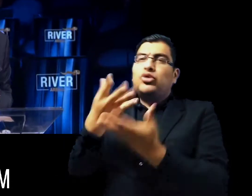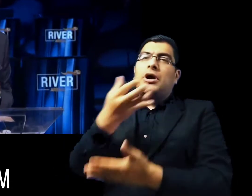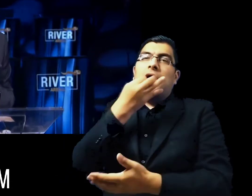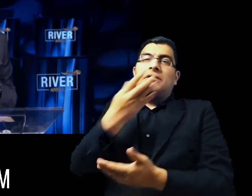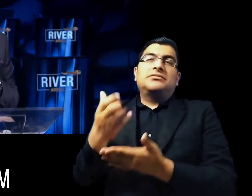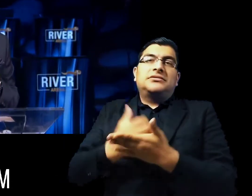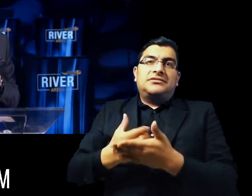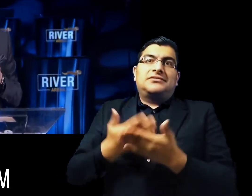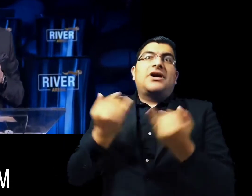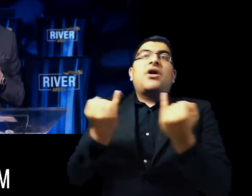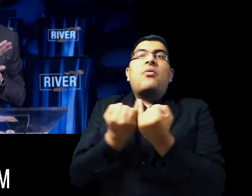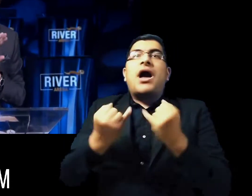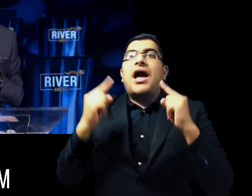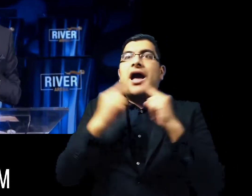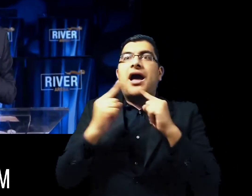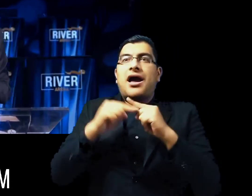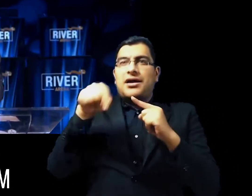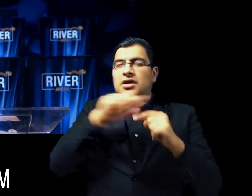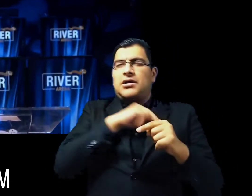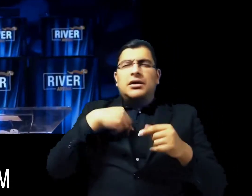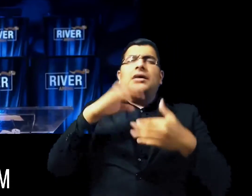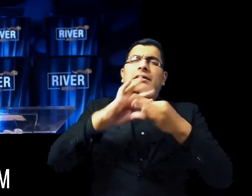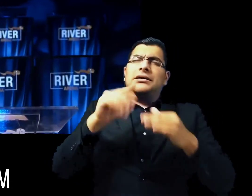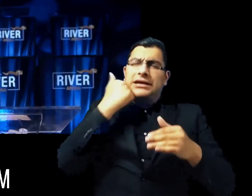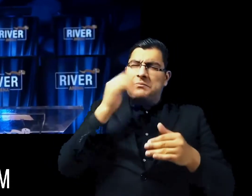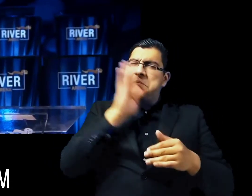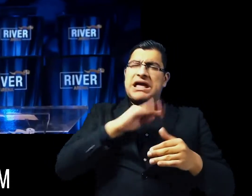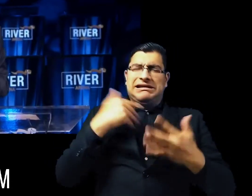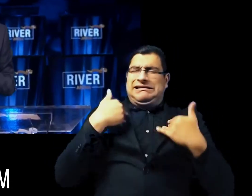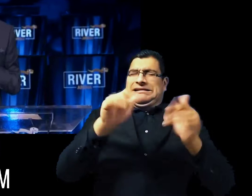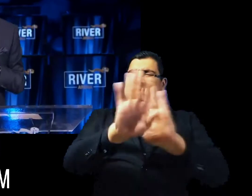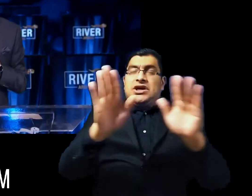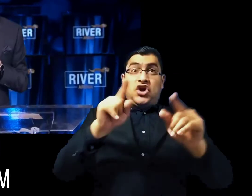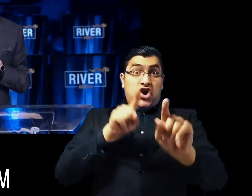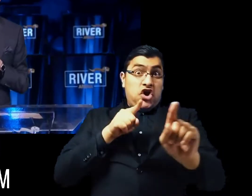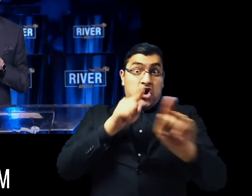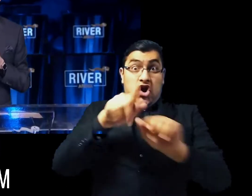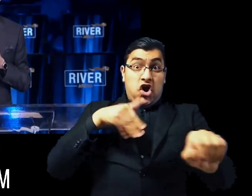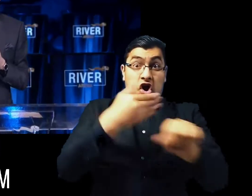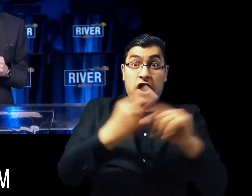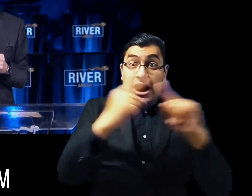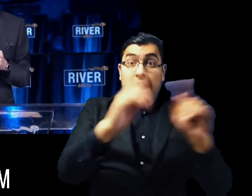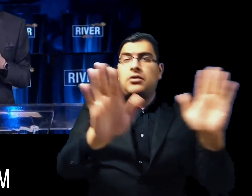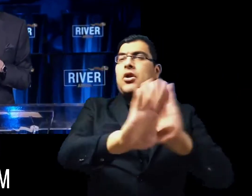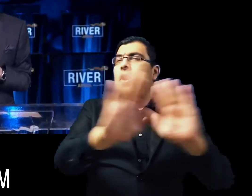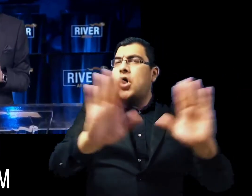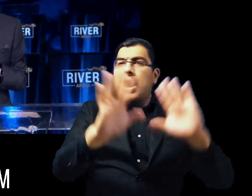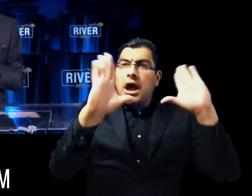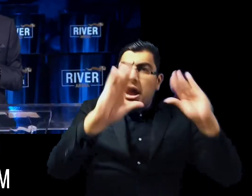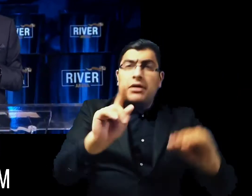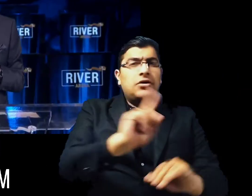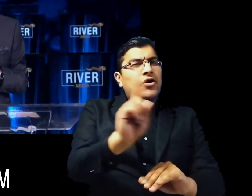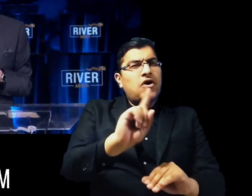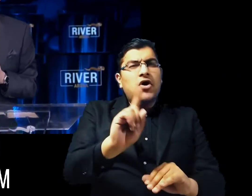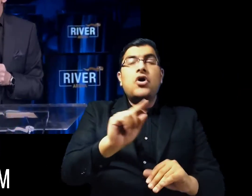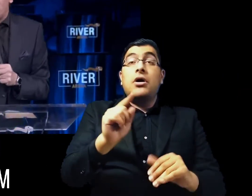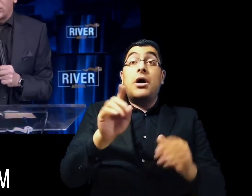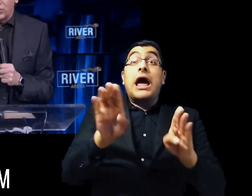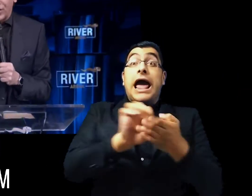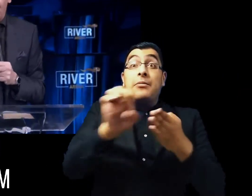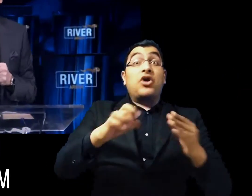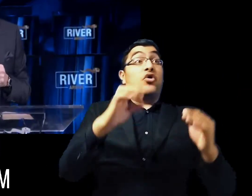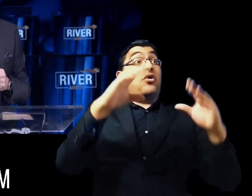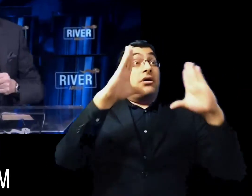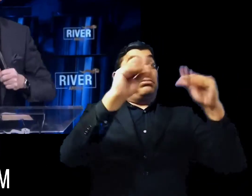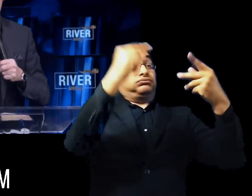por la iglesia. Ahora, no quiero que me malinterpreten, yo no estoy en contra de la doctrina. Lo que digo es que cuando es solo un puñado